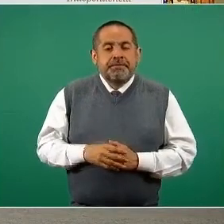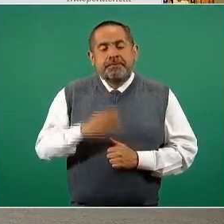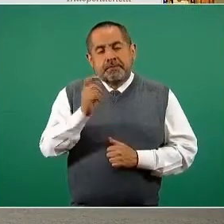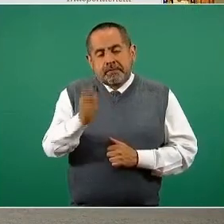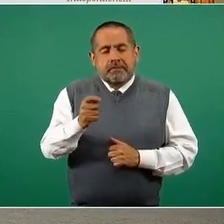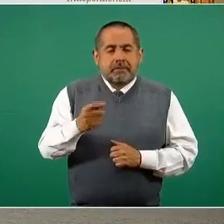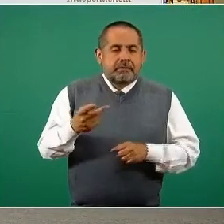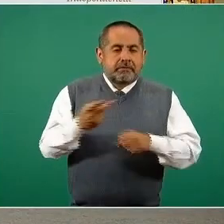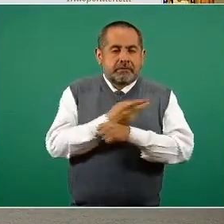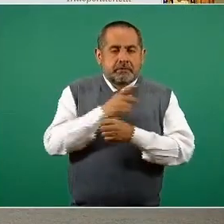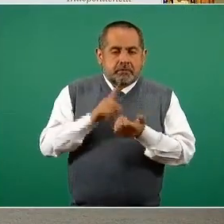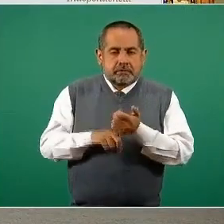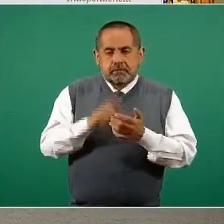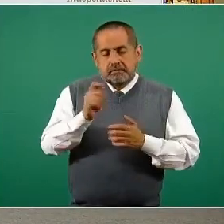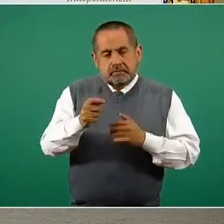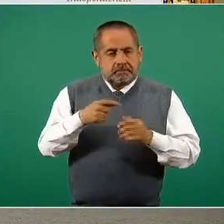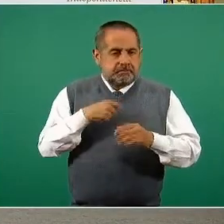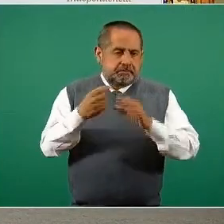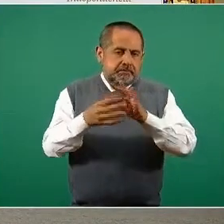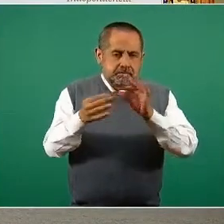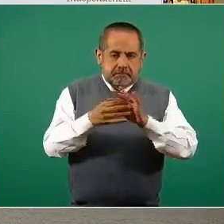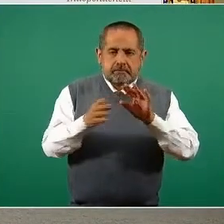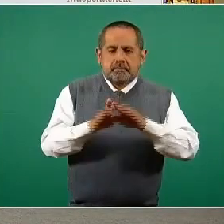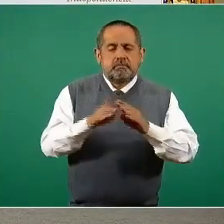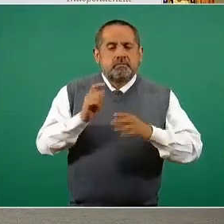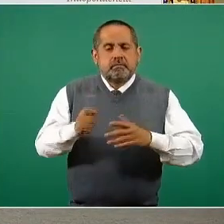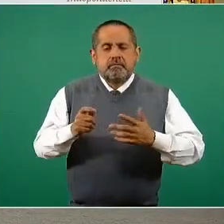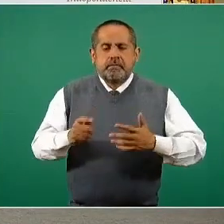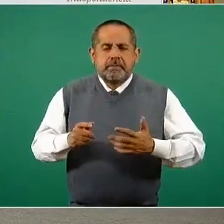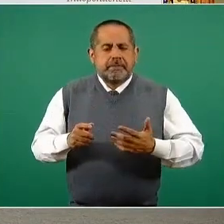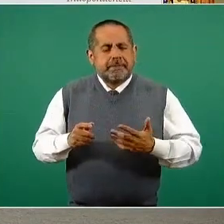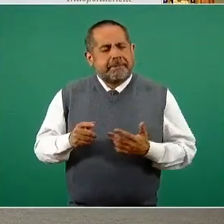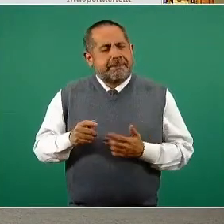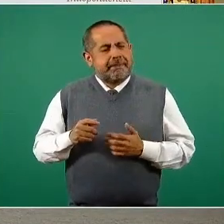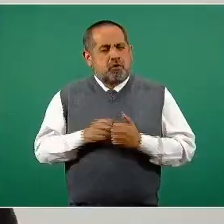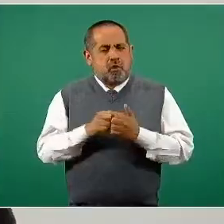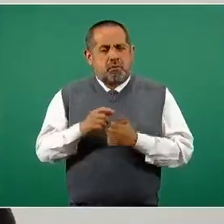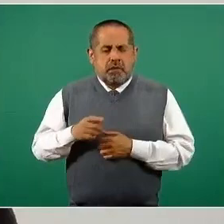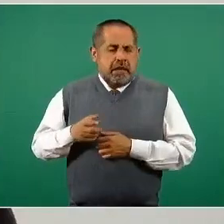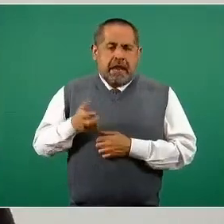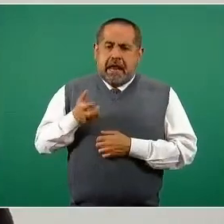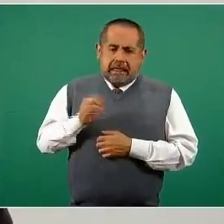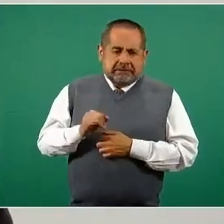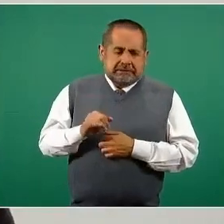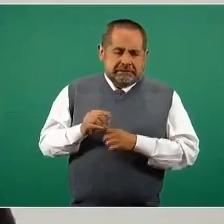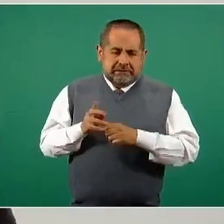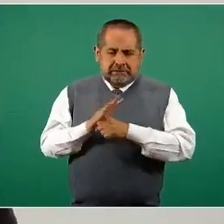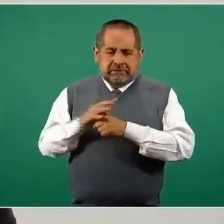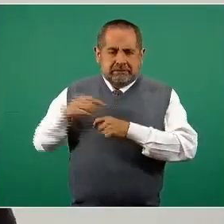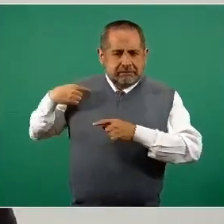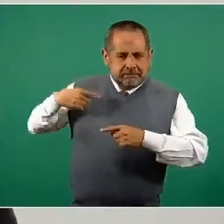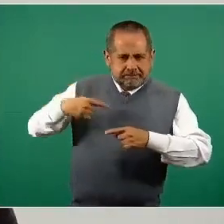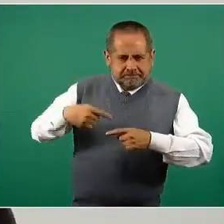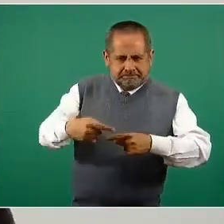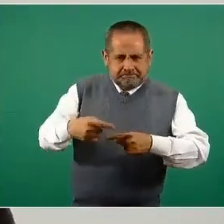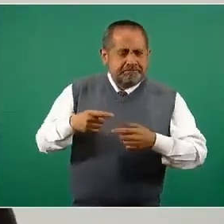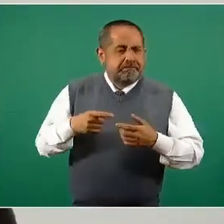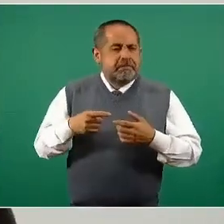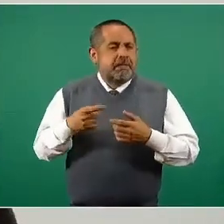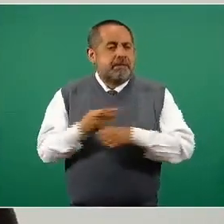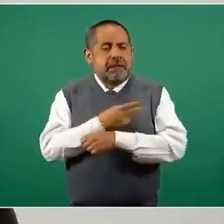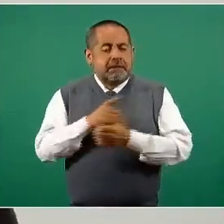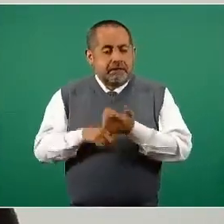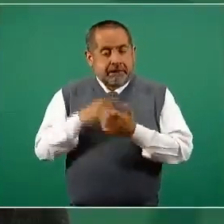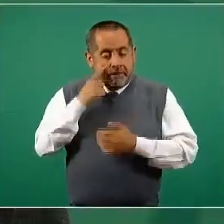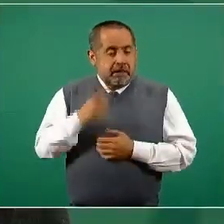Lo que ha sucedido, y esto va obviamente de la mano no solamente de la historia natural de la enfermedad de la COVID-19,